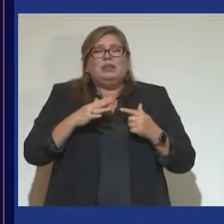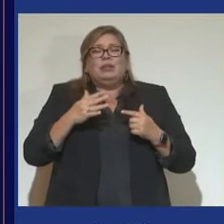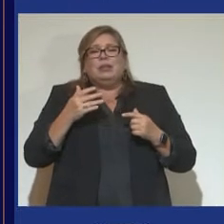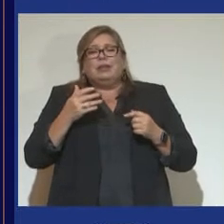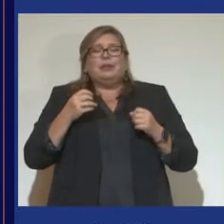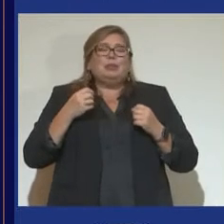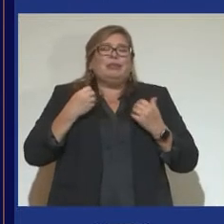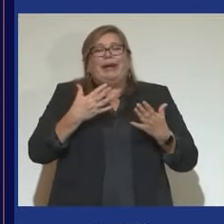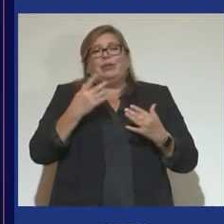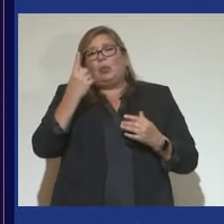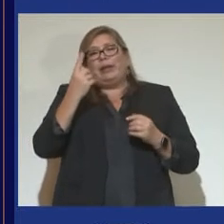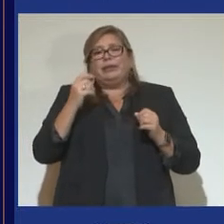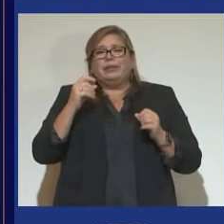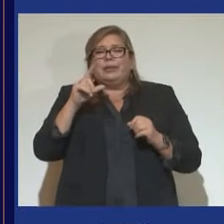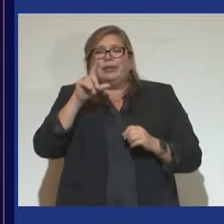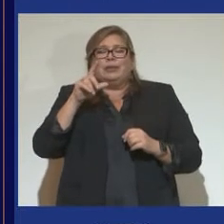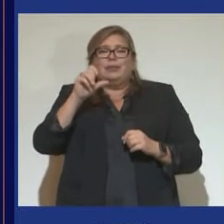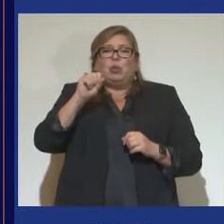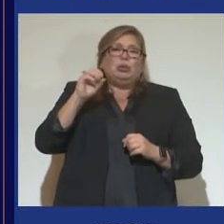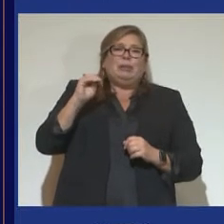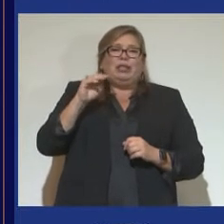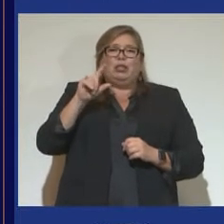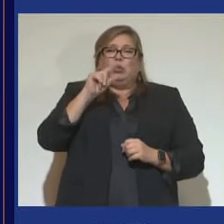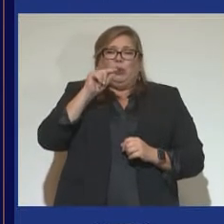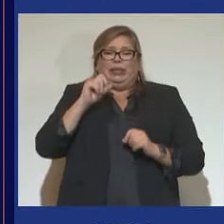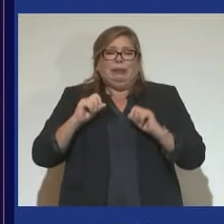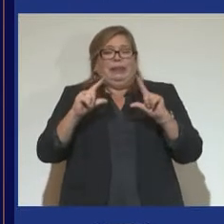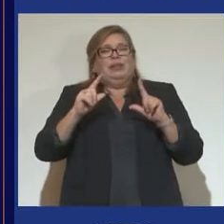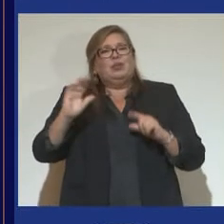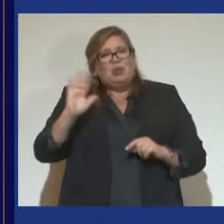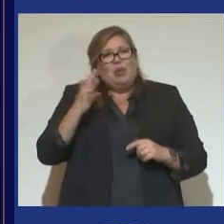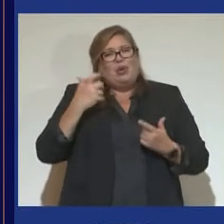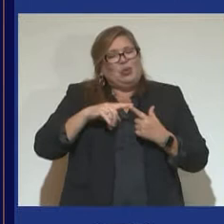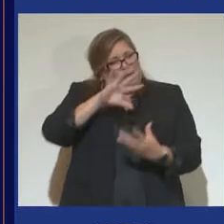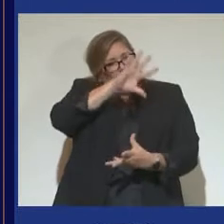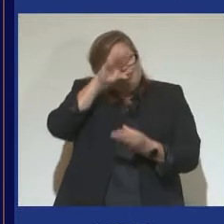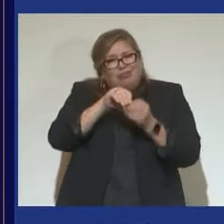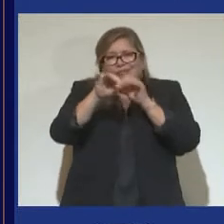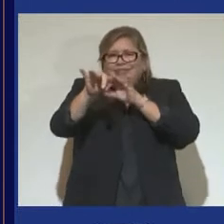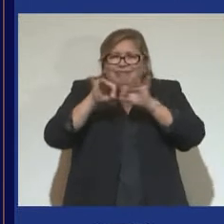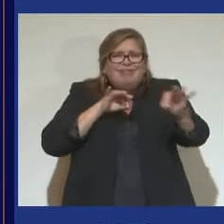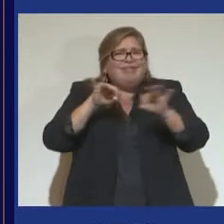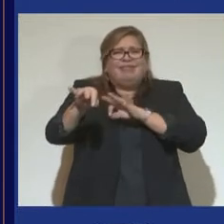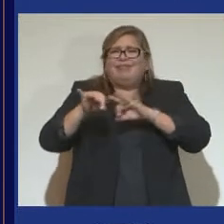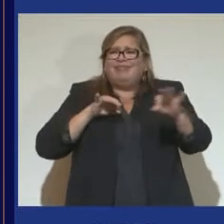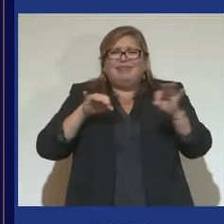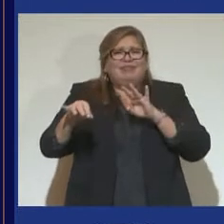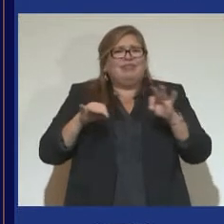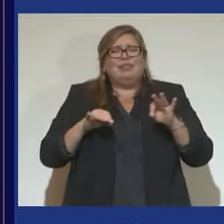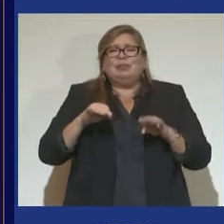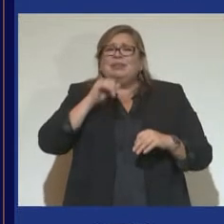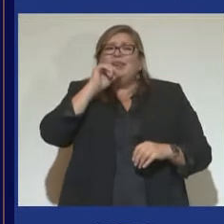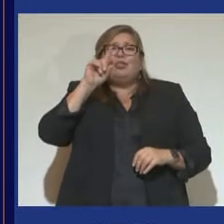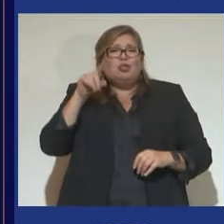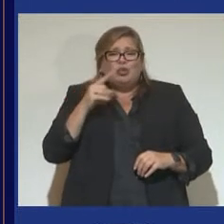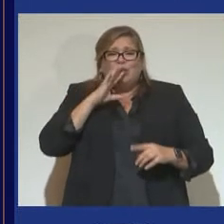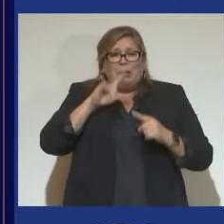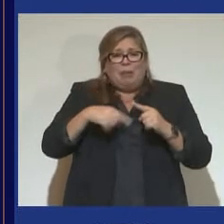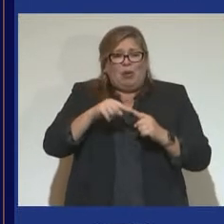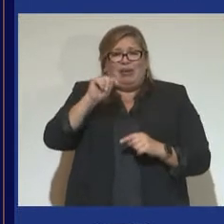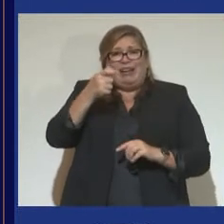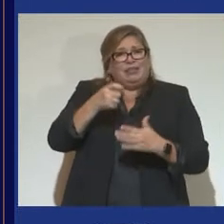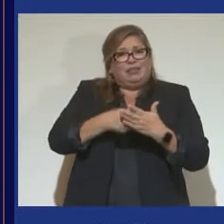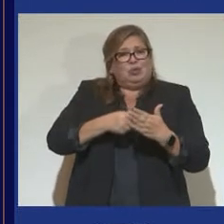un tweet de 140 caracteres yo estoy aquí para darle una respuesta completa que no tiene que ver solamente con